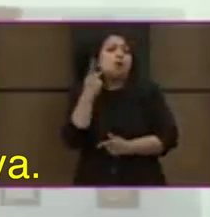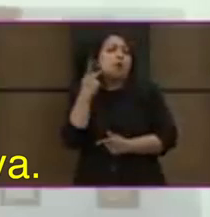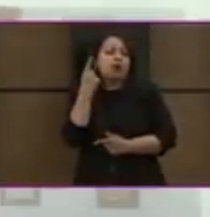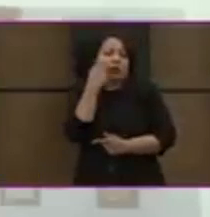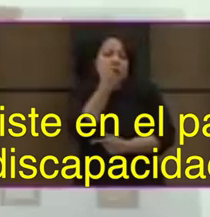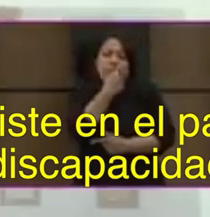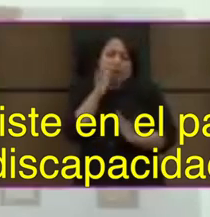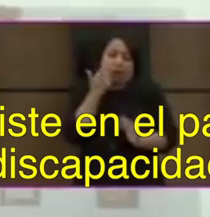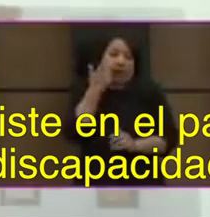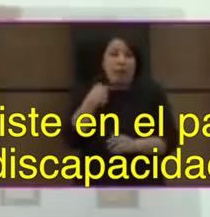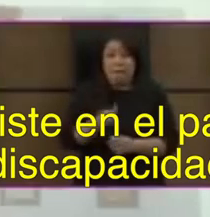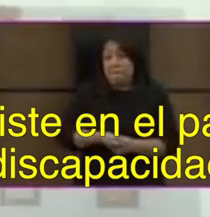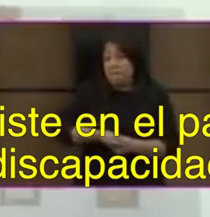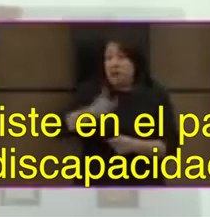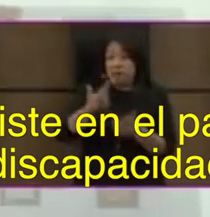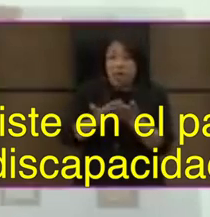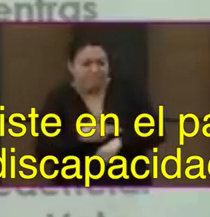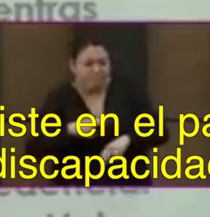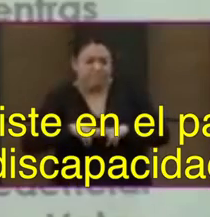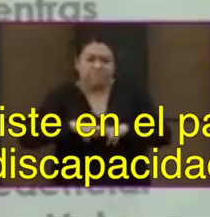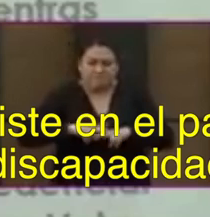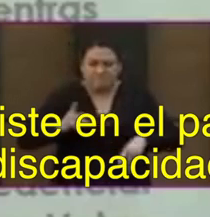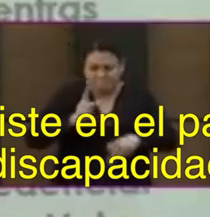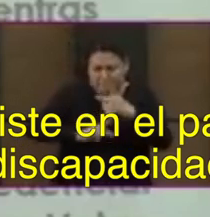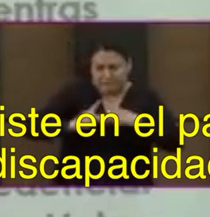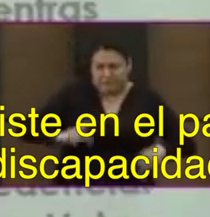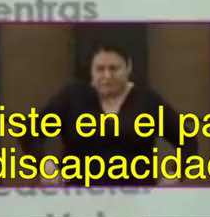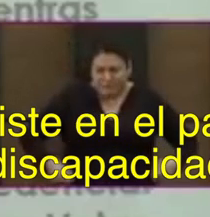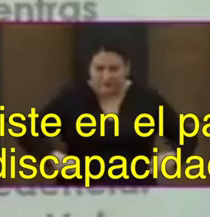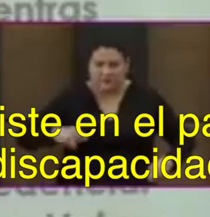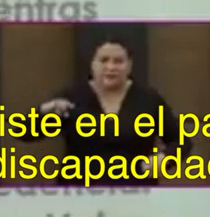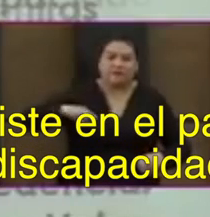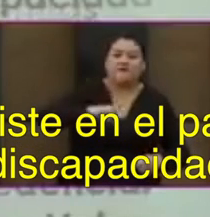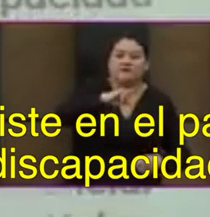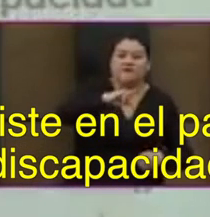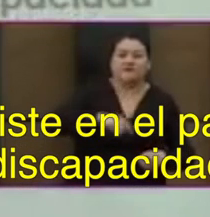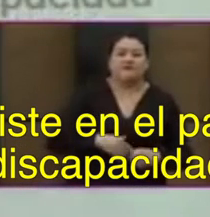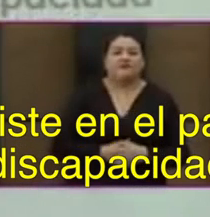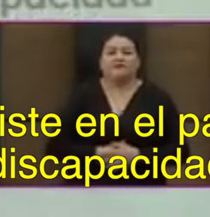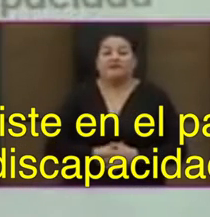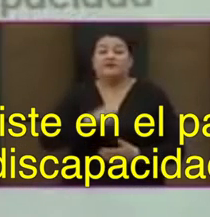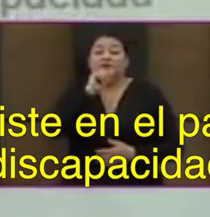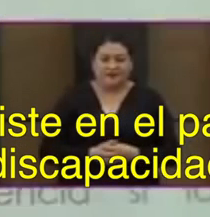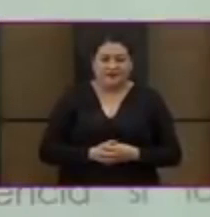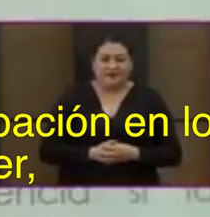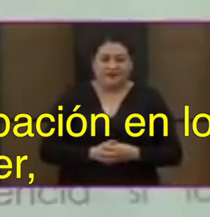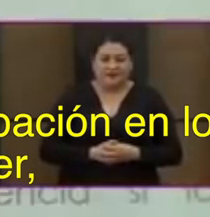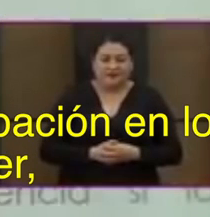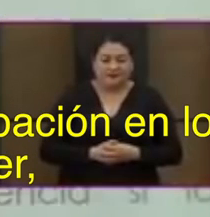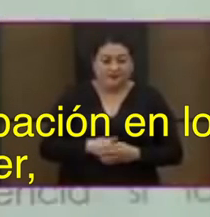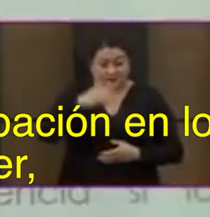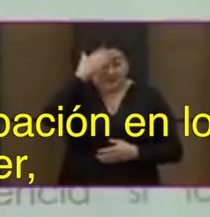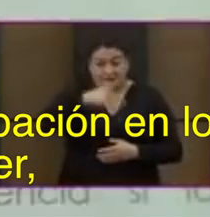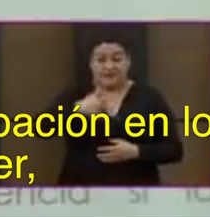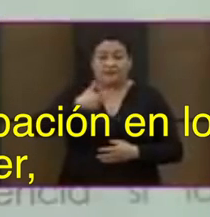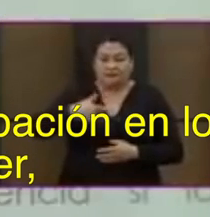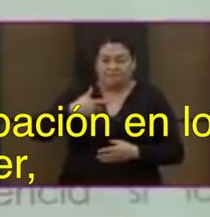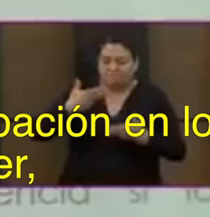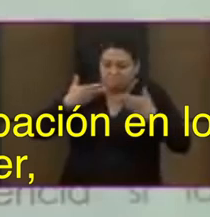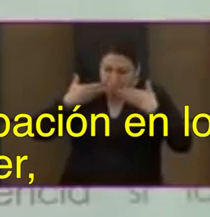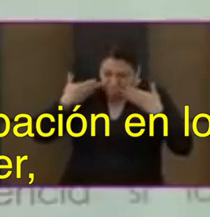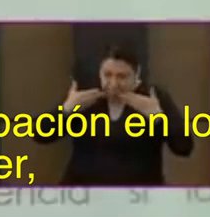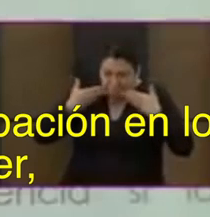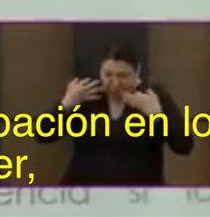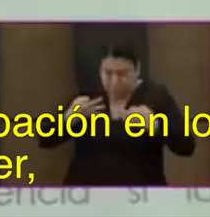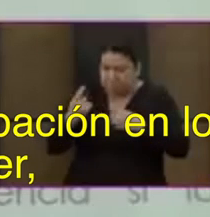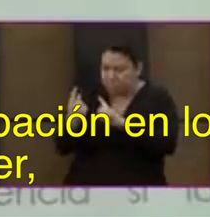la consejera agregó que hasta el momento no existe en el país un registro oficial del número de personas con discapacidad y menos aún una